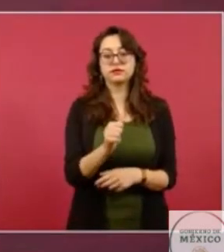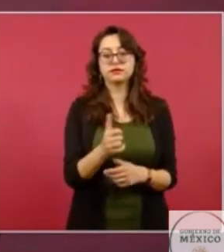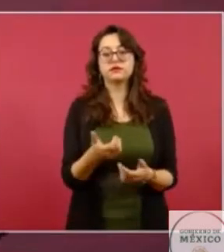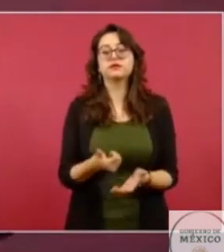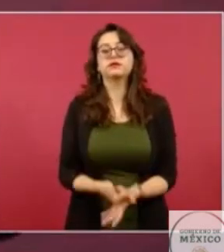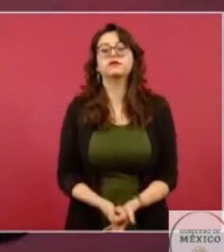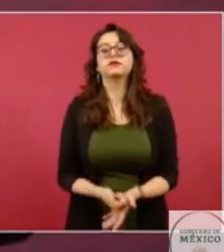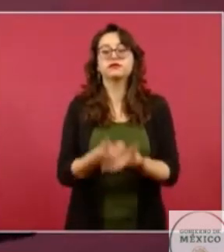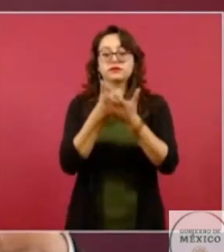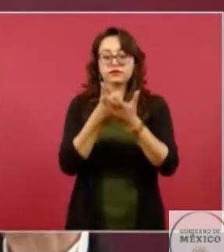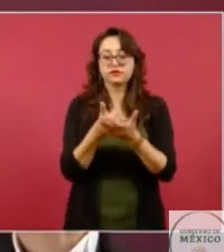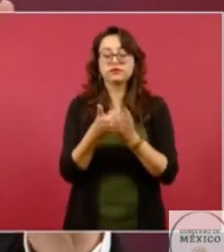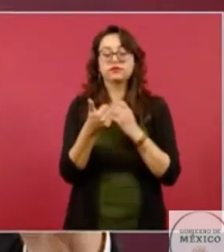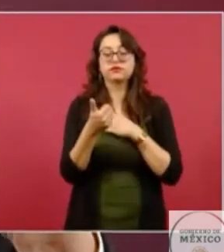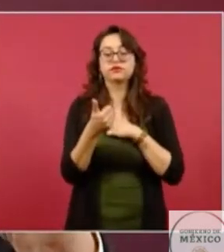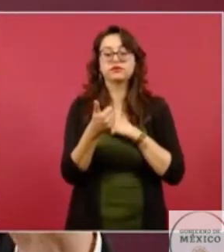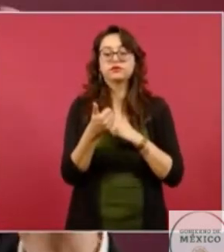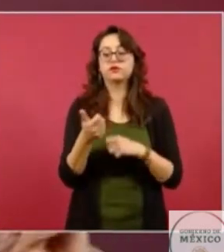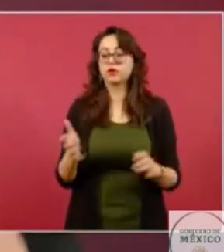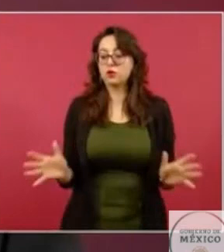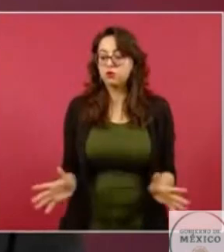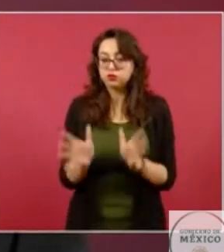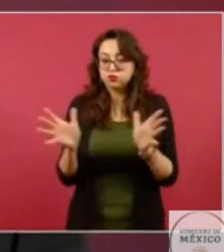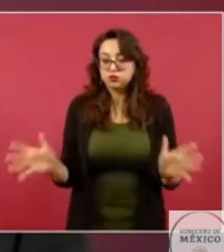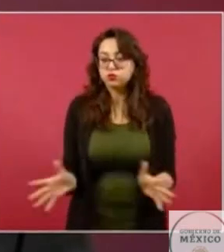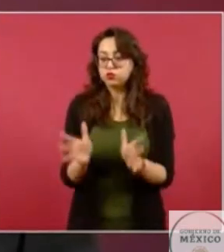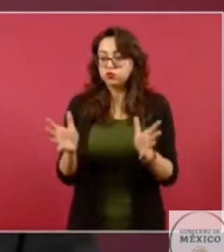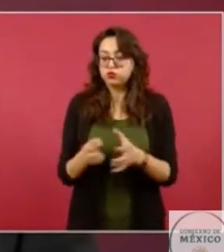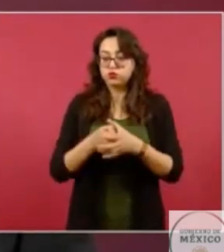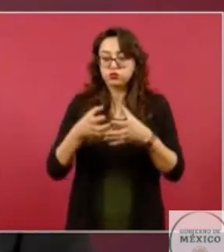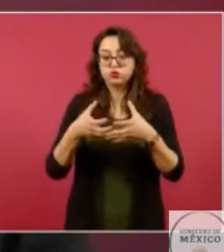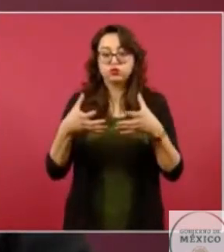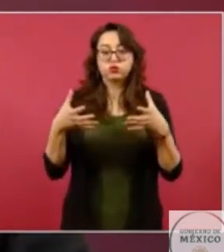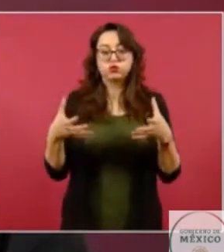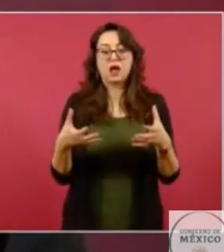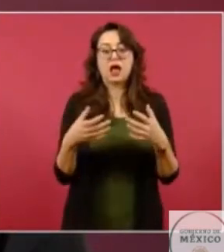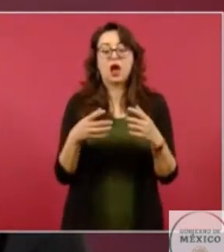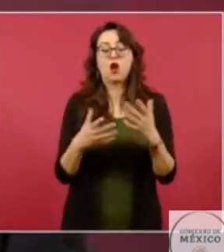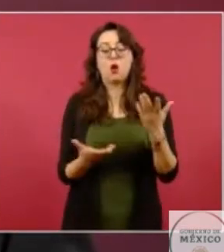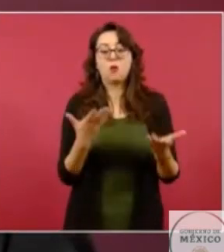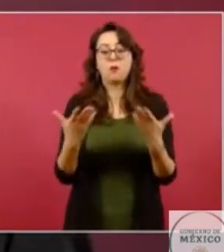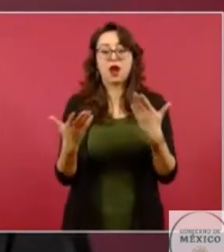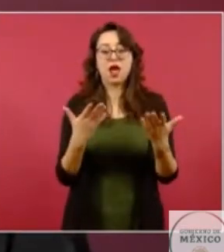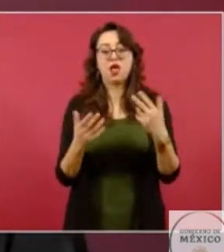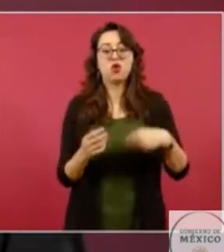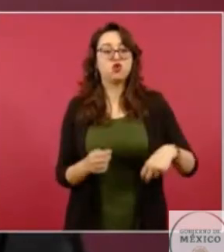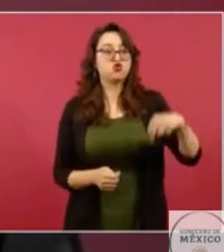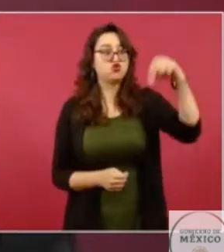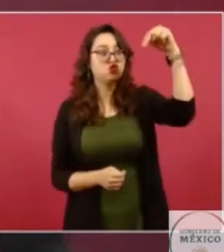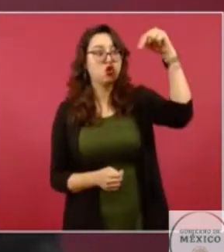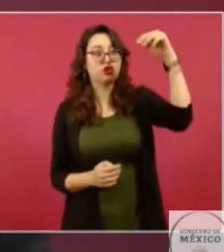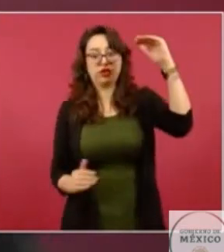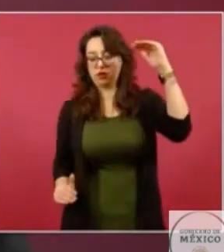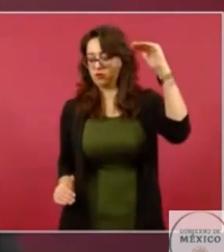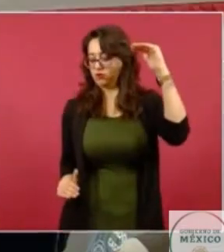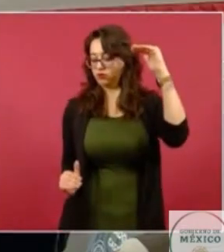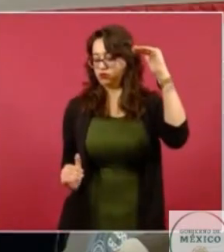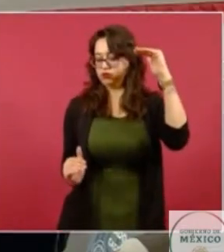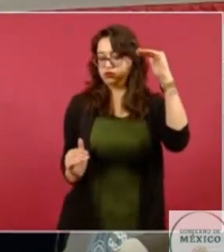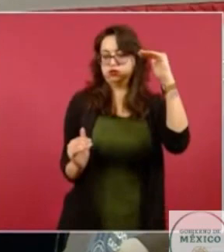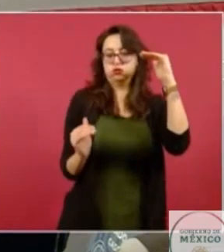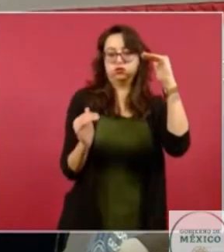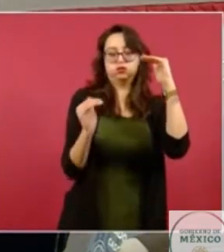crece frente al norte que sí crece, con lo cual se fortalece la unidad de la República